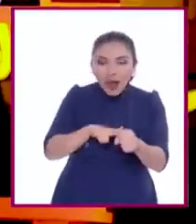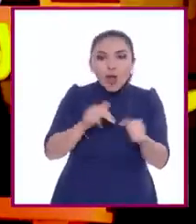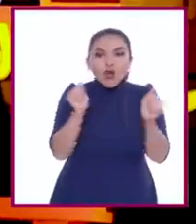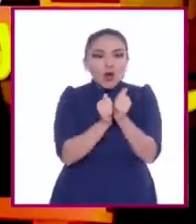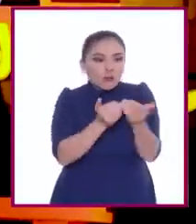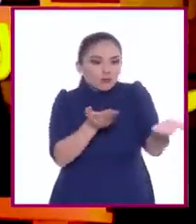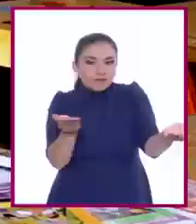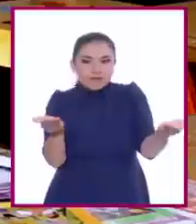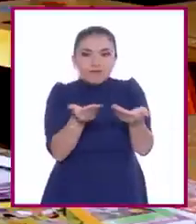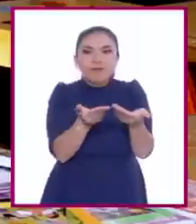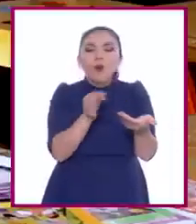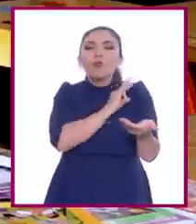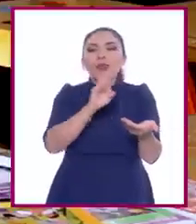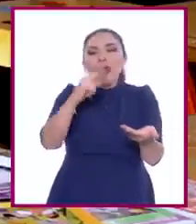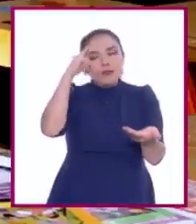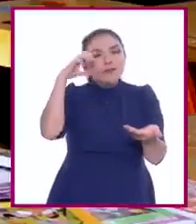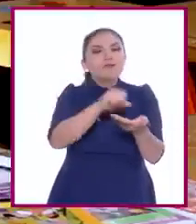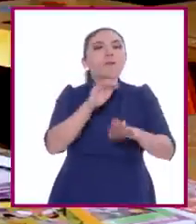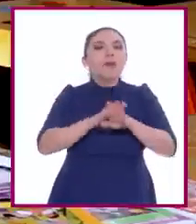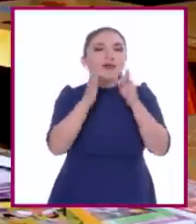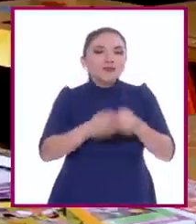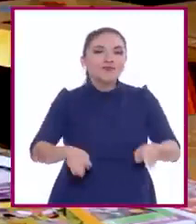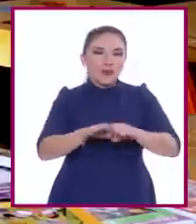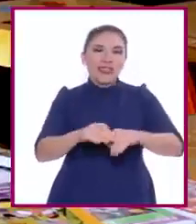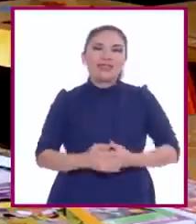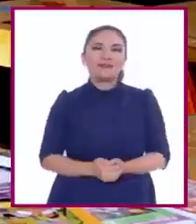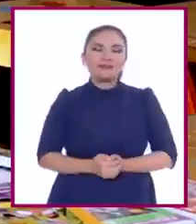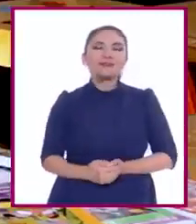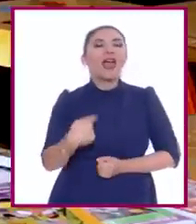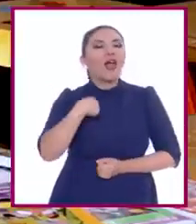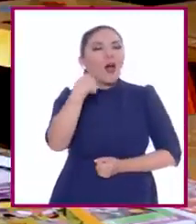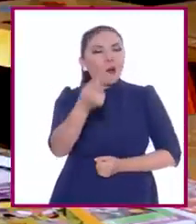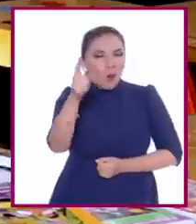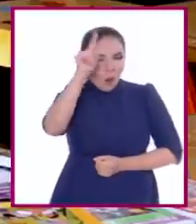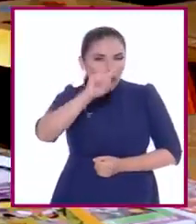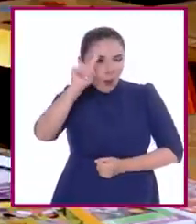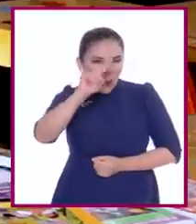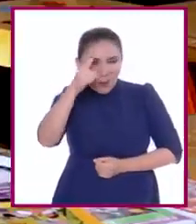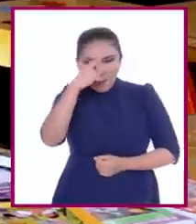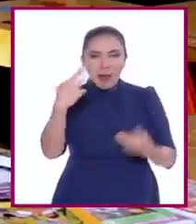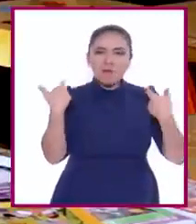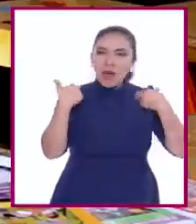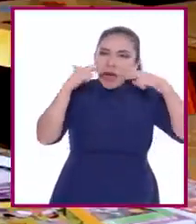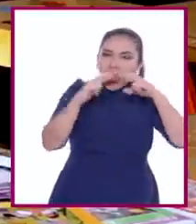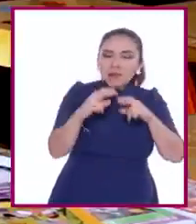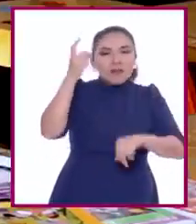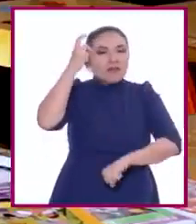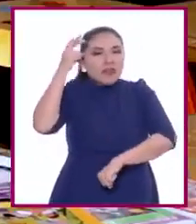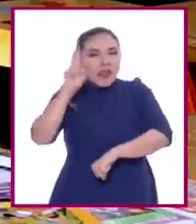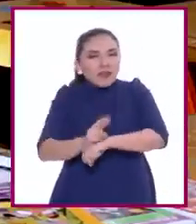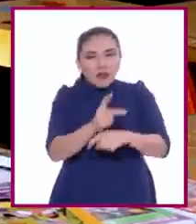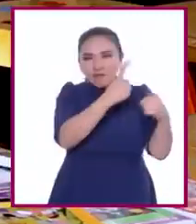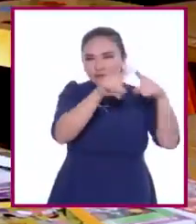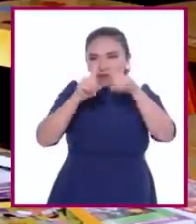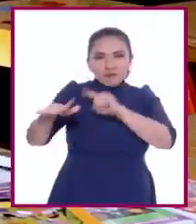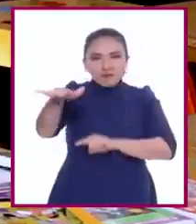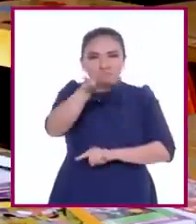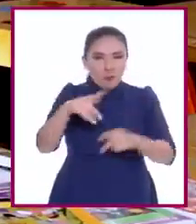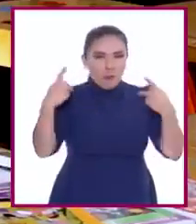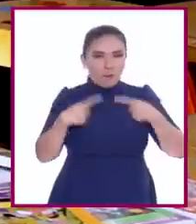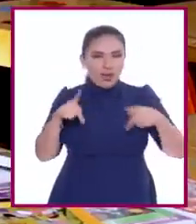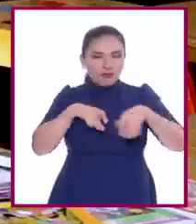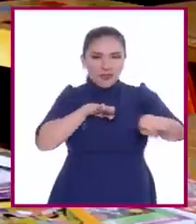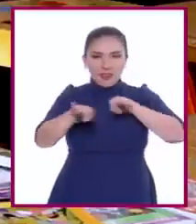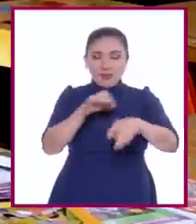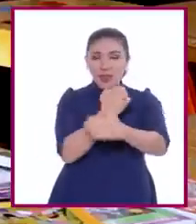que sea más significativo. Las recomendaciones que les haría a las maestras, los maestros, a los directores, a los supervisores y